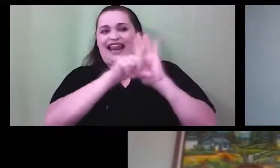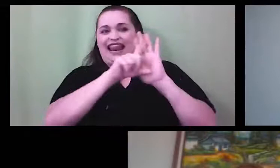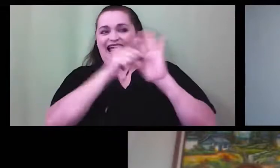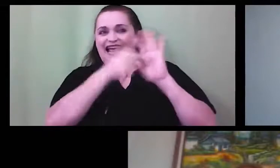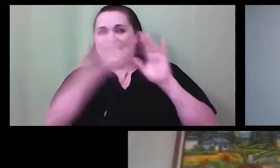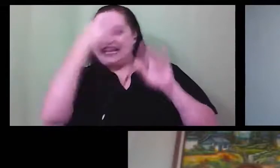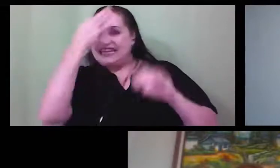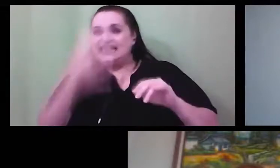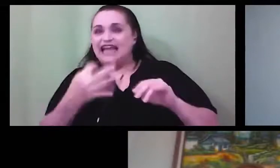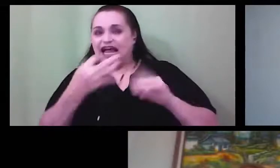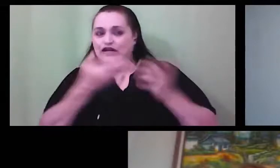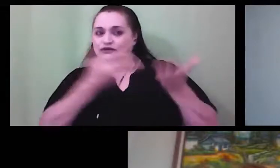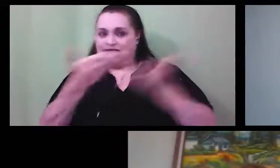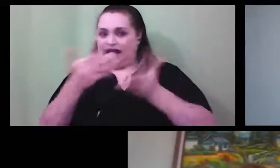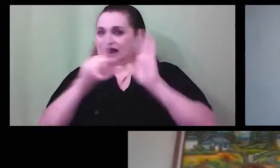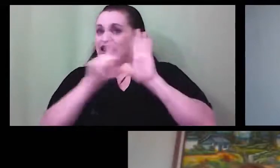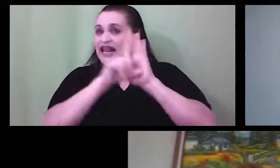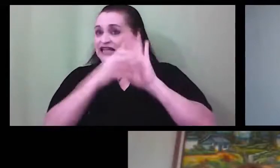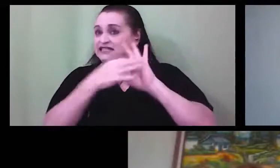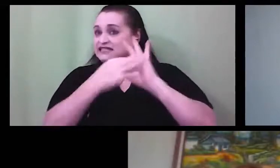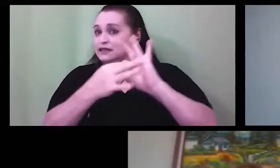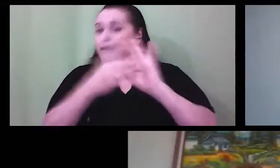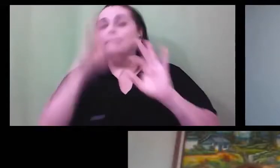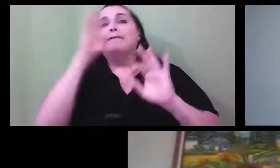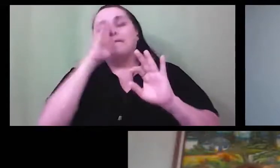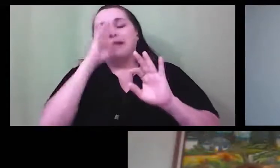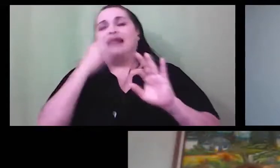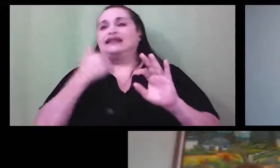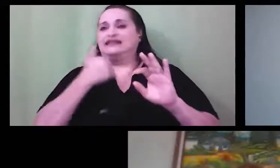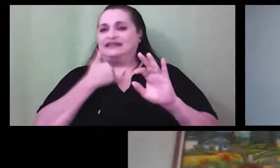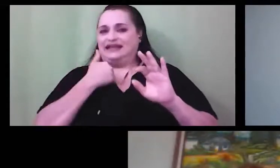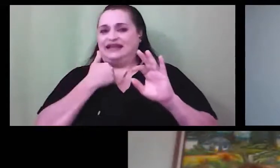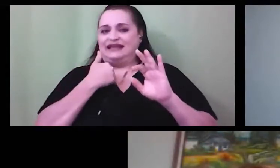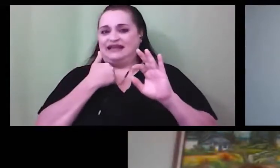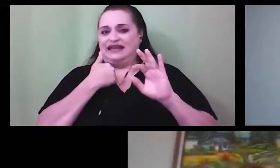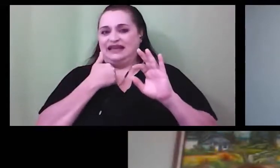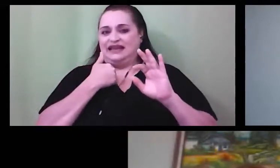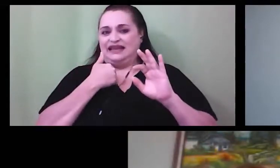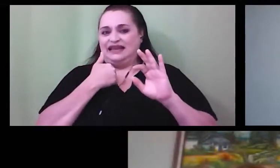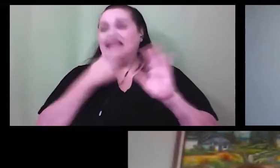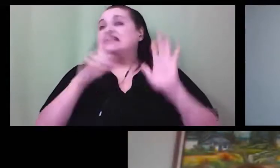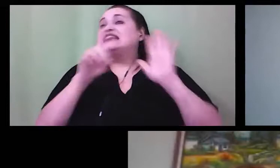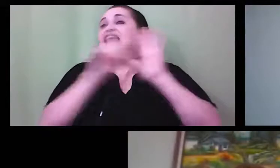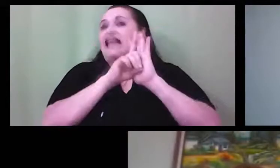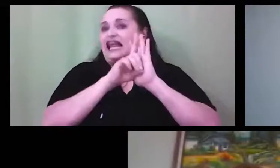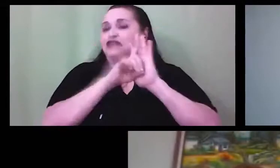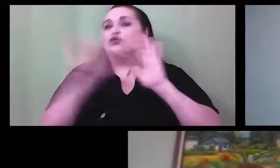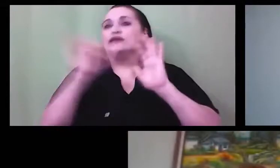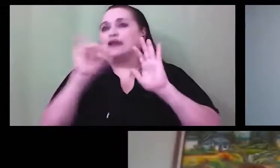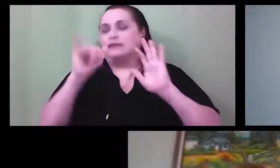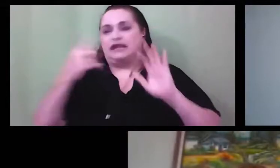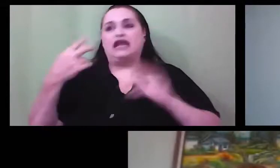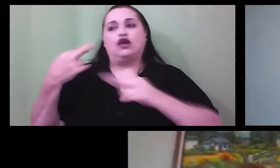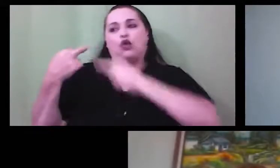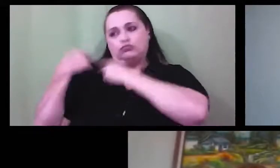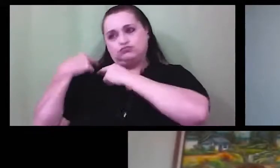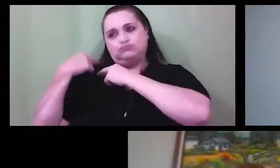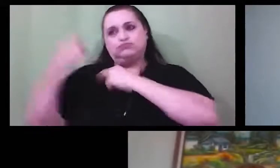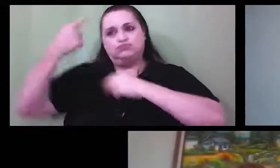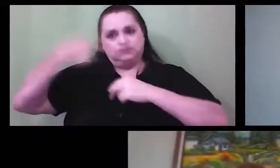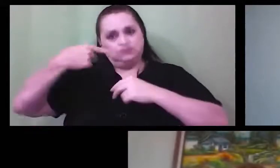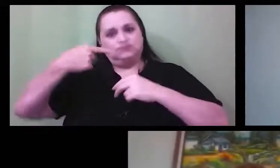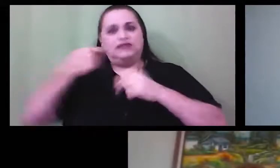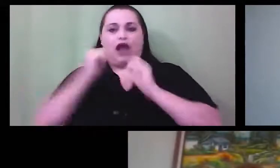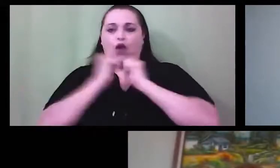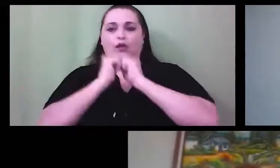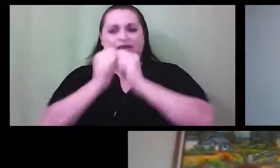criterios dados en las leyes de que la mamá tiene, bueno, podríamos decir derecho y también obligación de acompañar